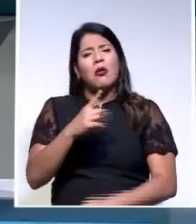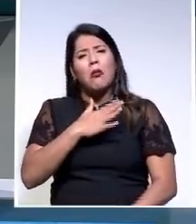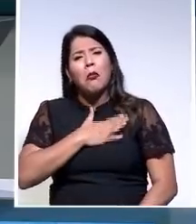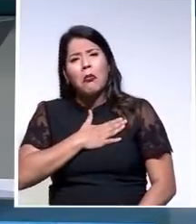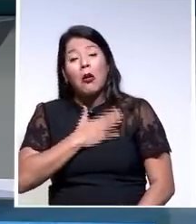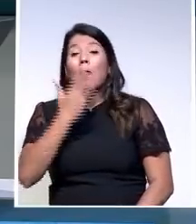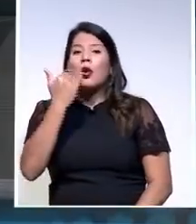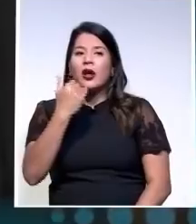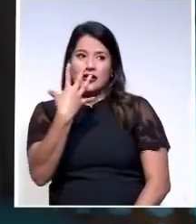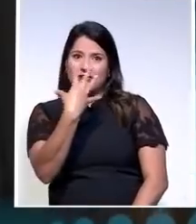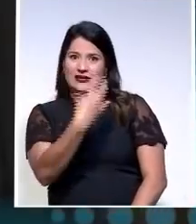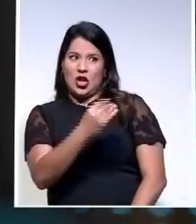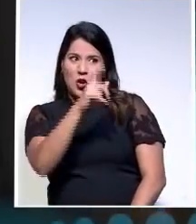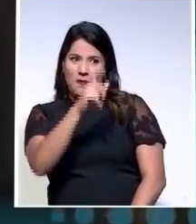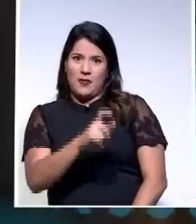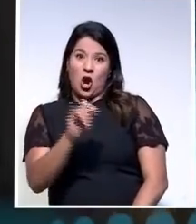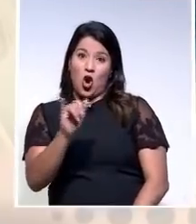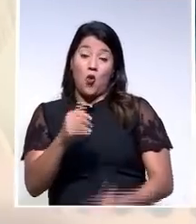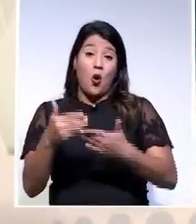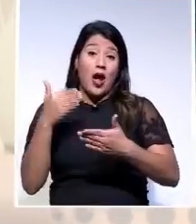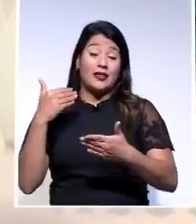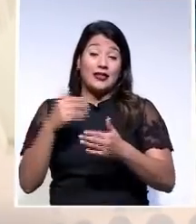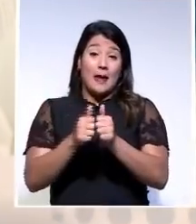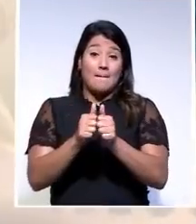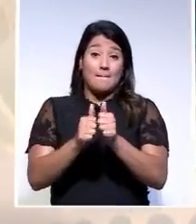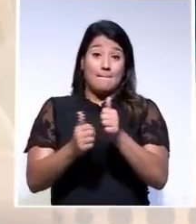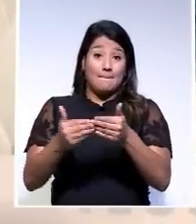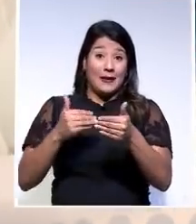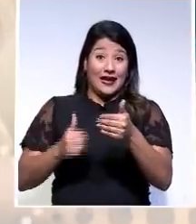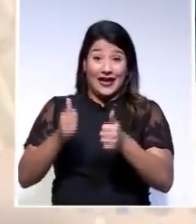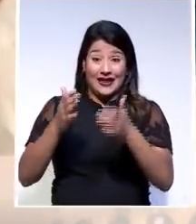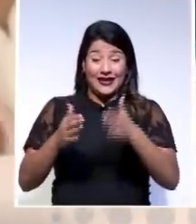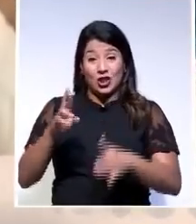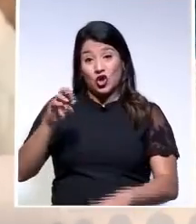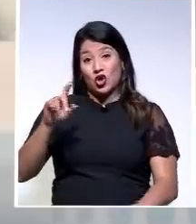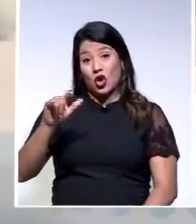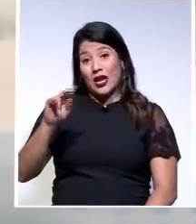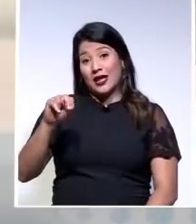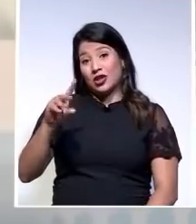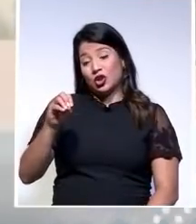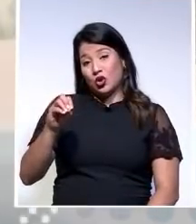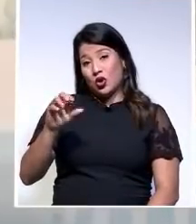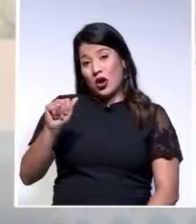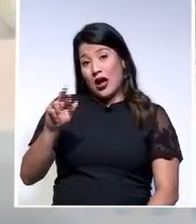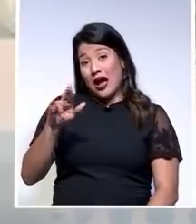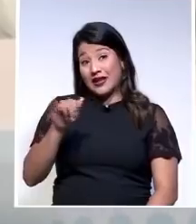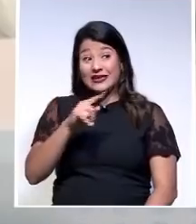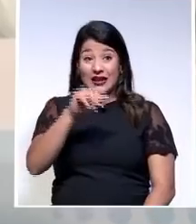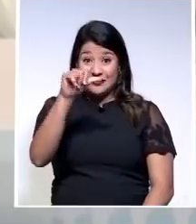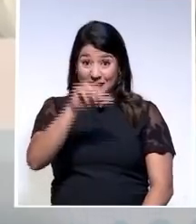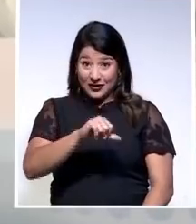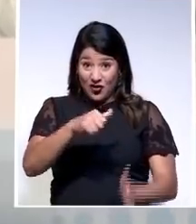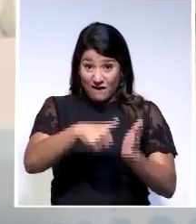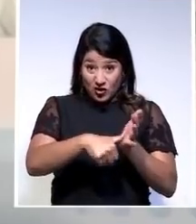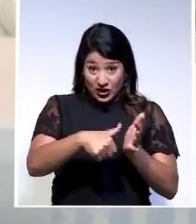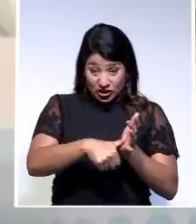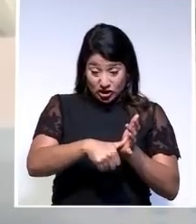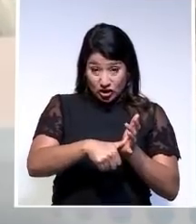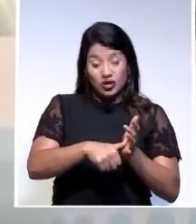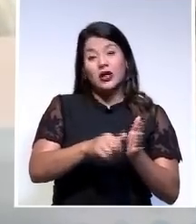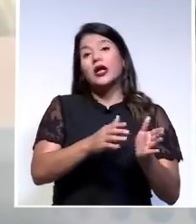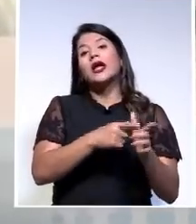salida de figuras como el ex precandidato Rolando Araya, quien tras perder en la interna verde y blanca se pasó